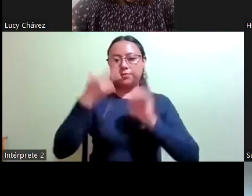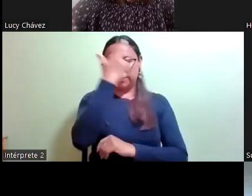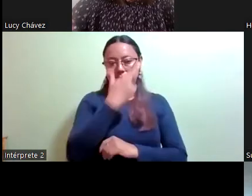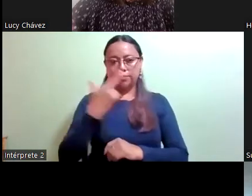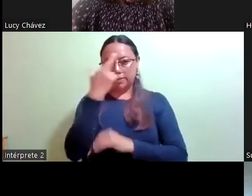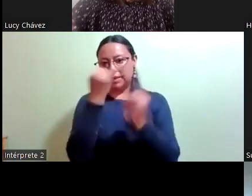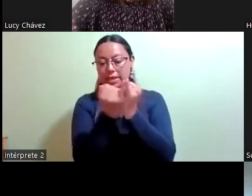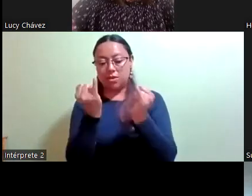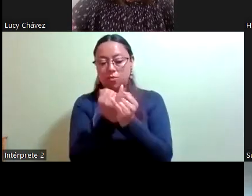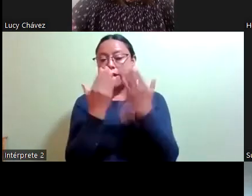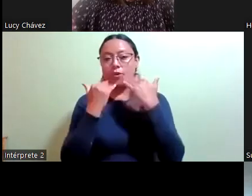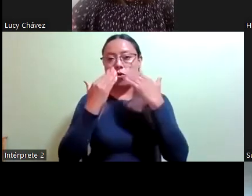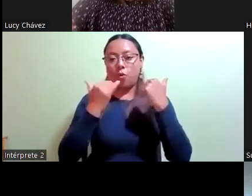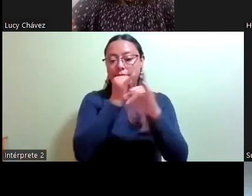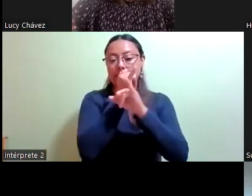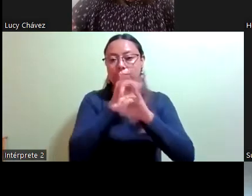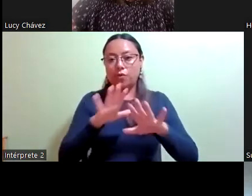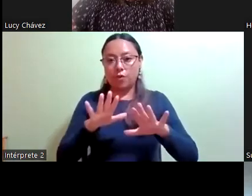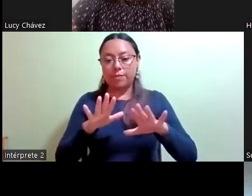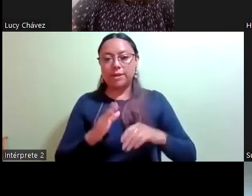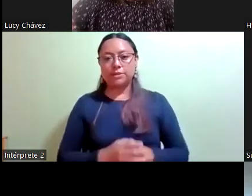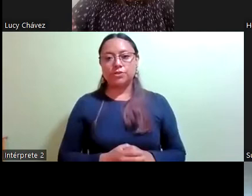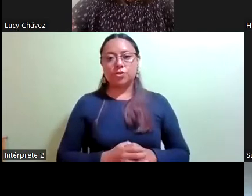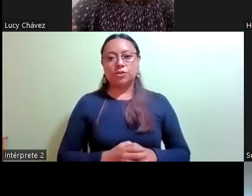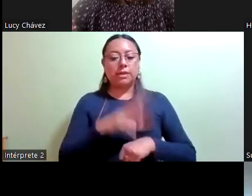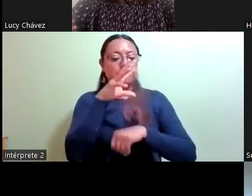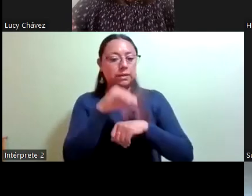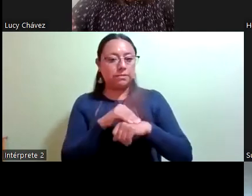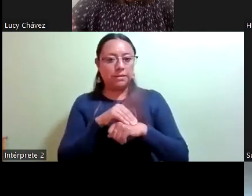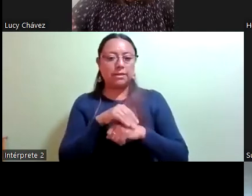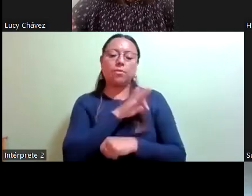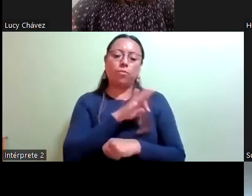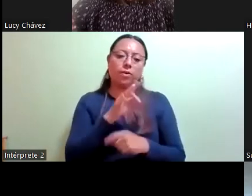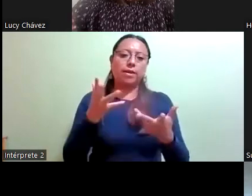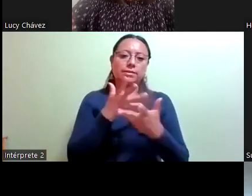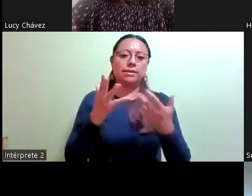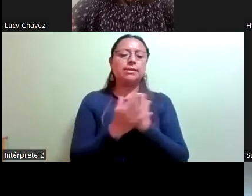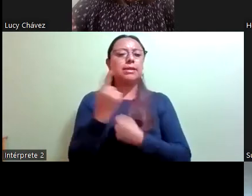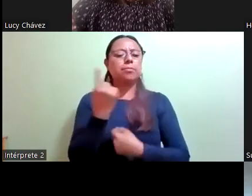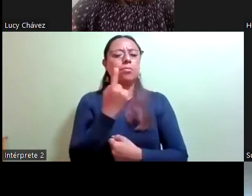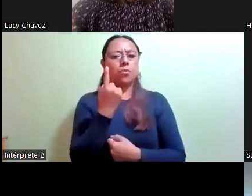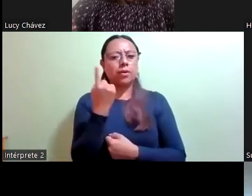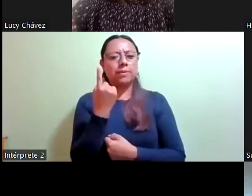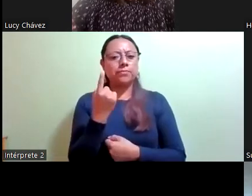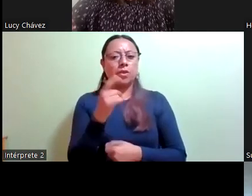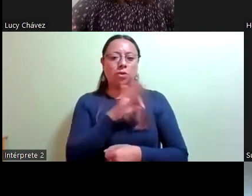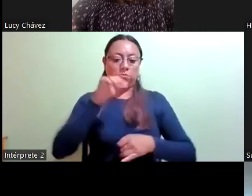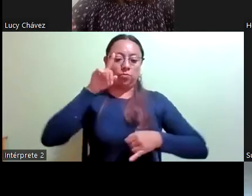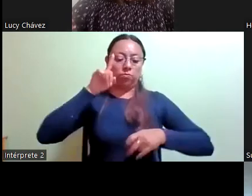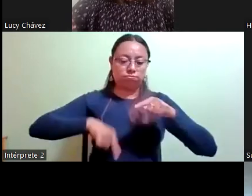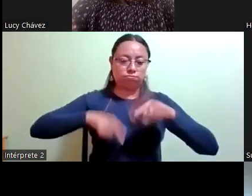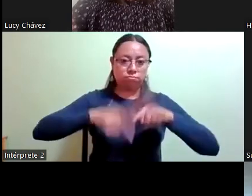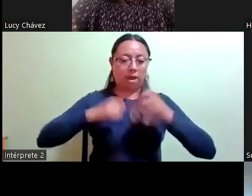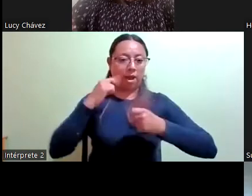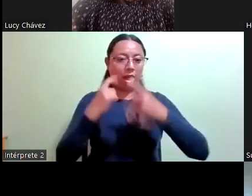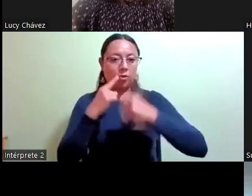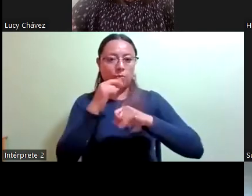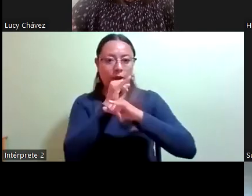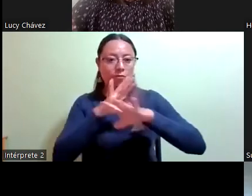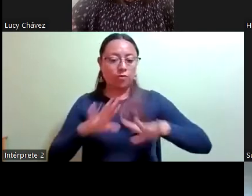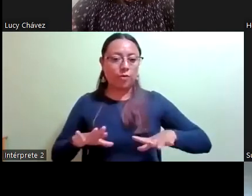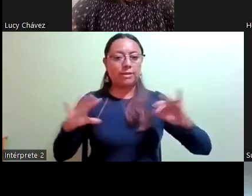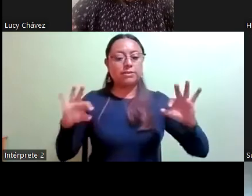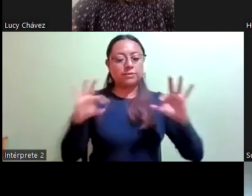la inexistencia de información que permite realizarla, toda vez que para poder bajar la información relacionada con